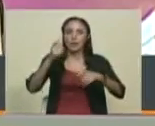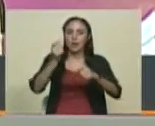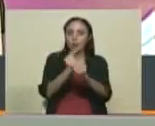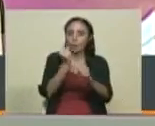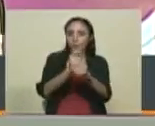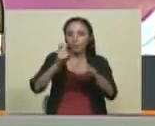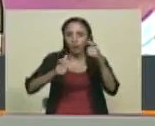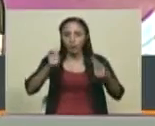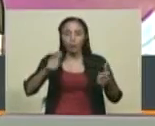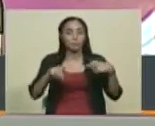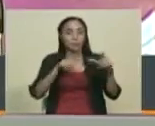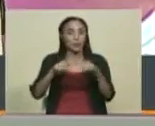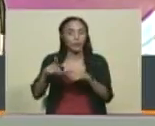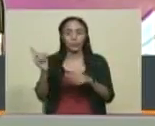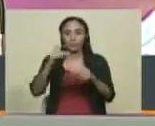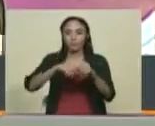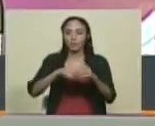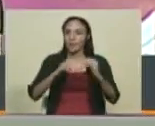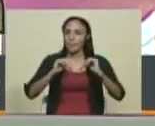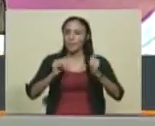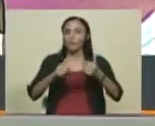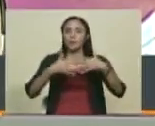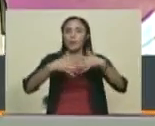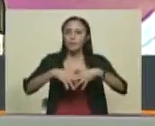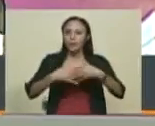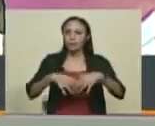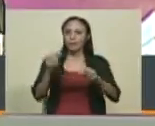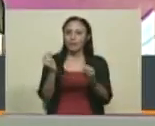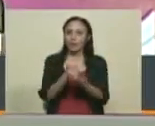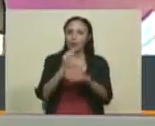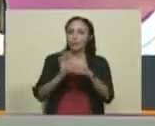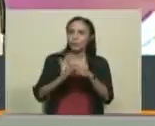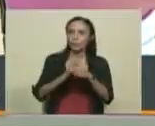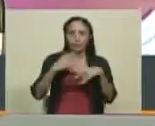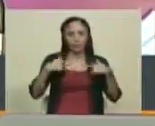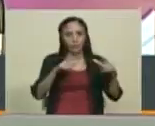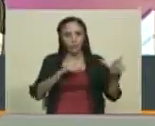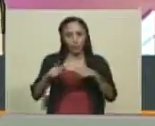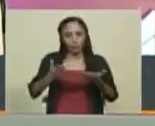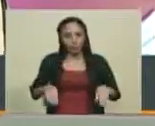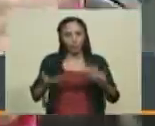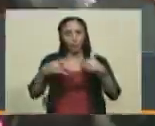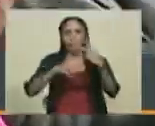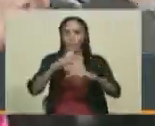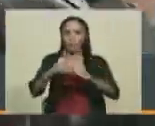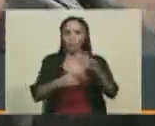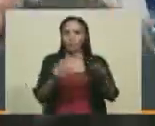para que nuestra industria petrolera diga presente, aquí estamos, listos, produciendo,